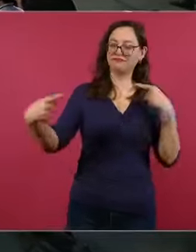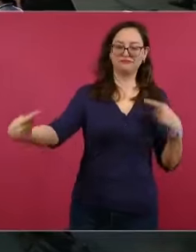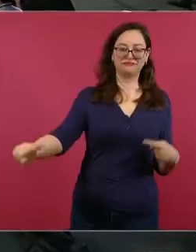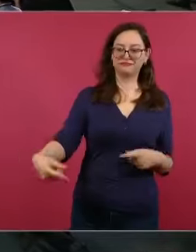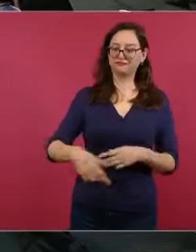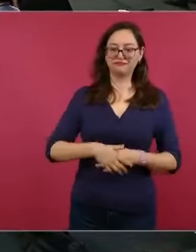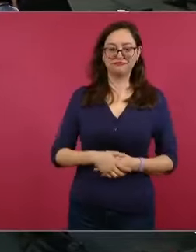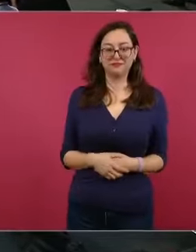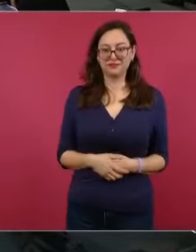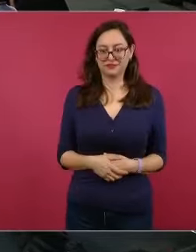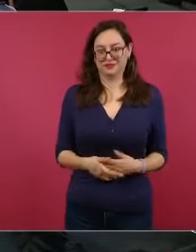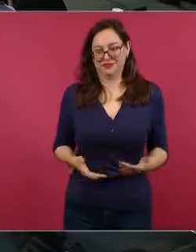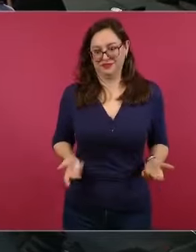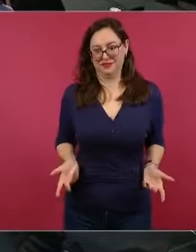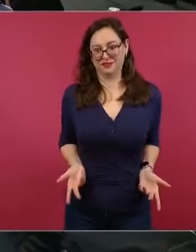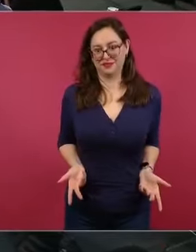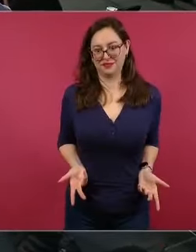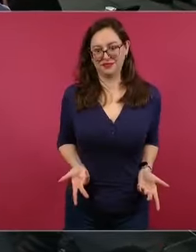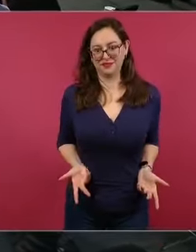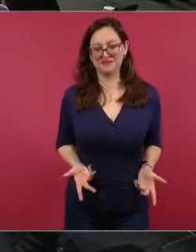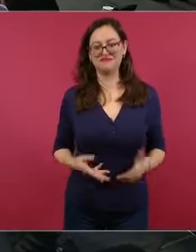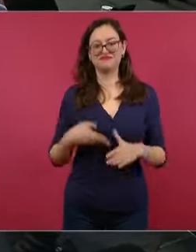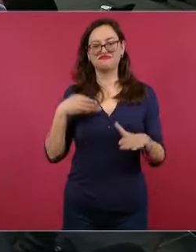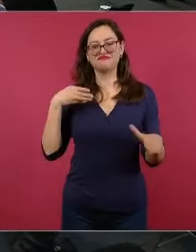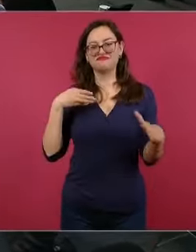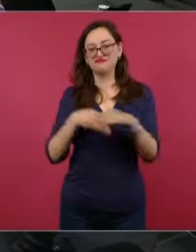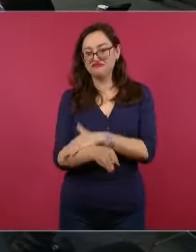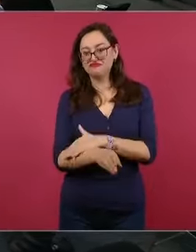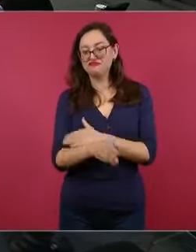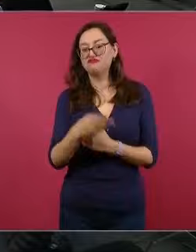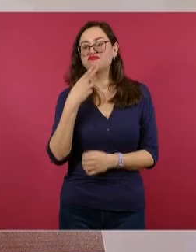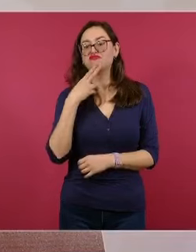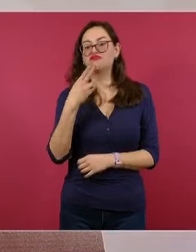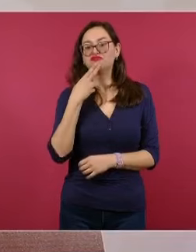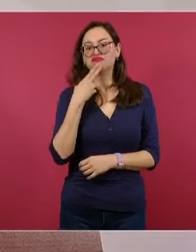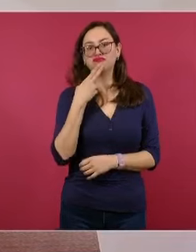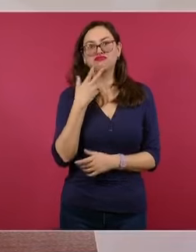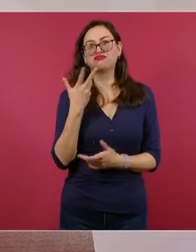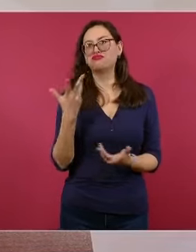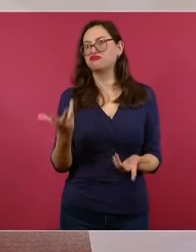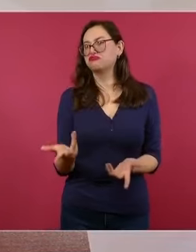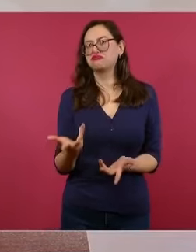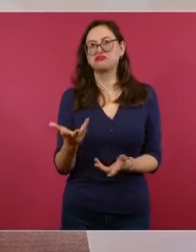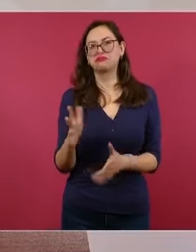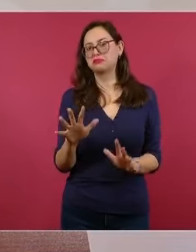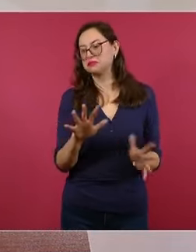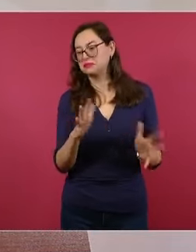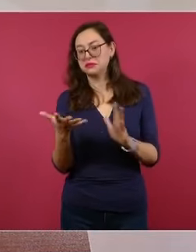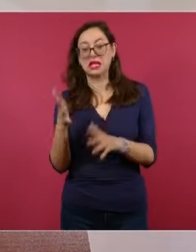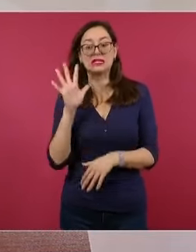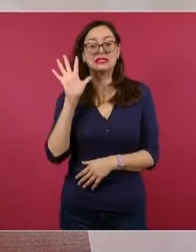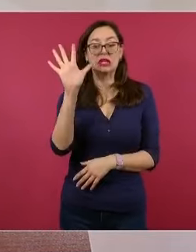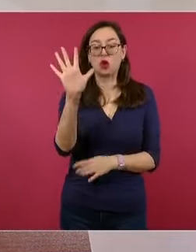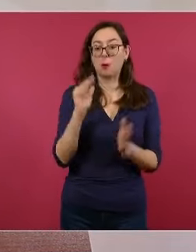metro mueve a cerca de 5 millones de personas diariamente